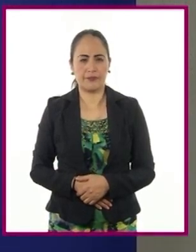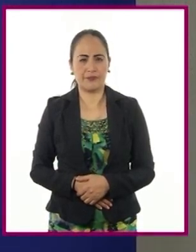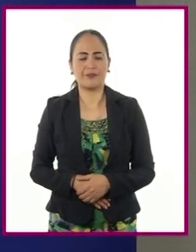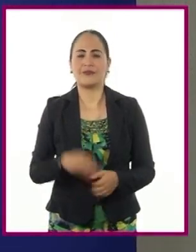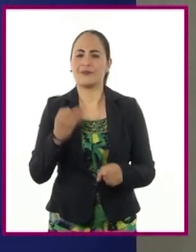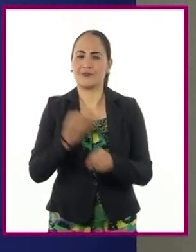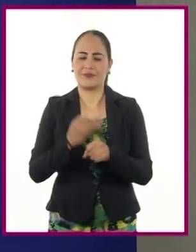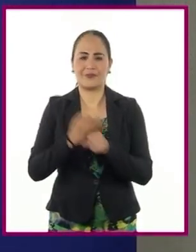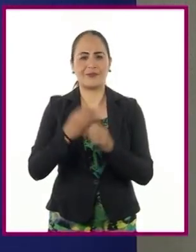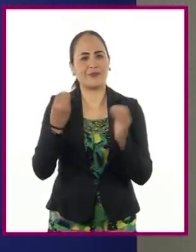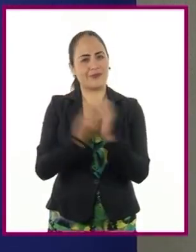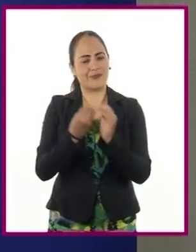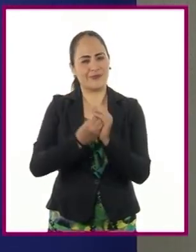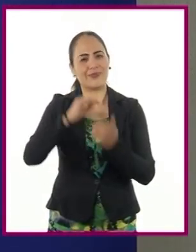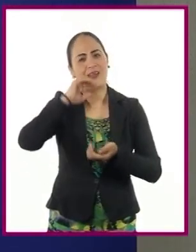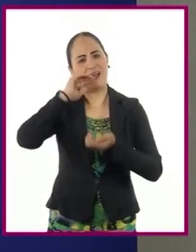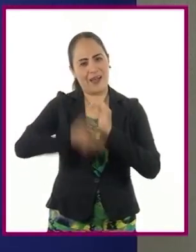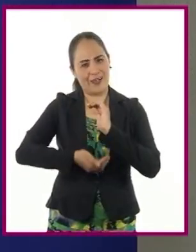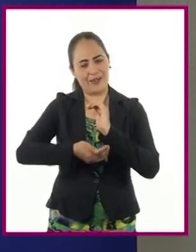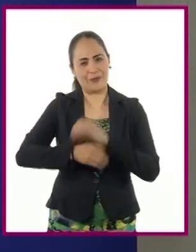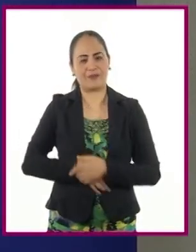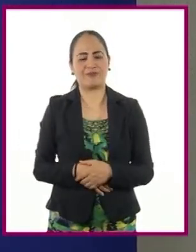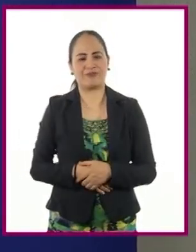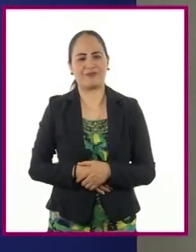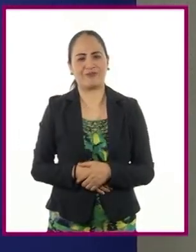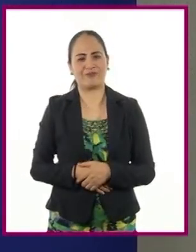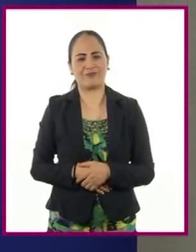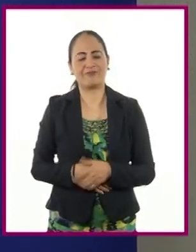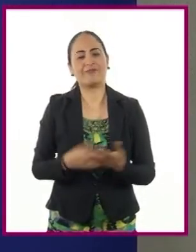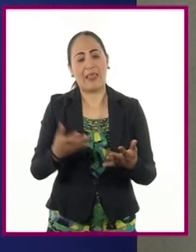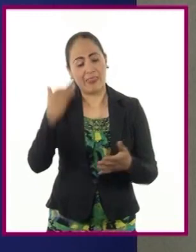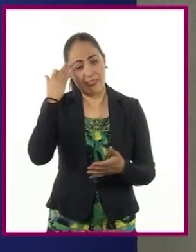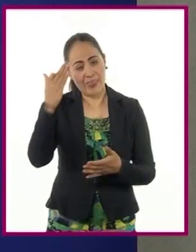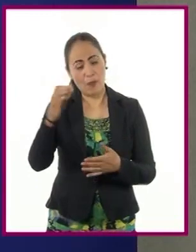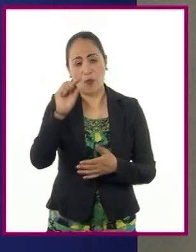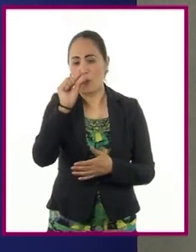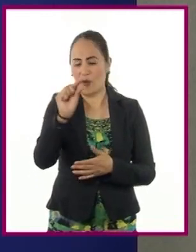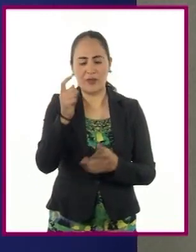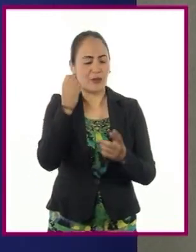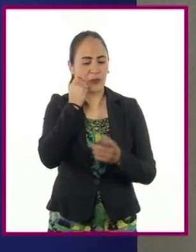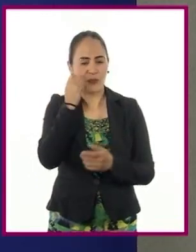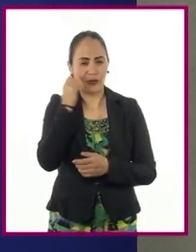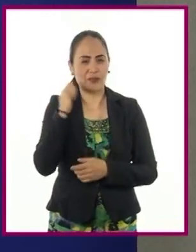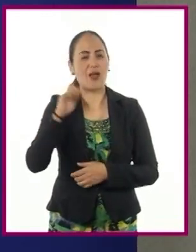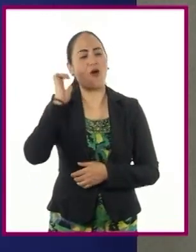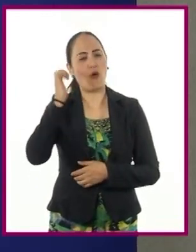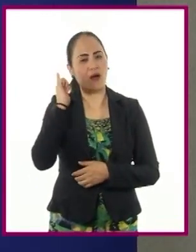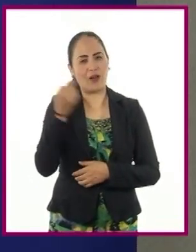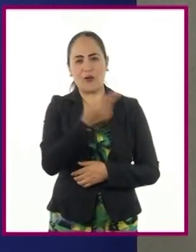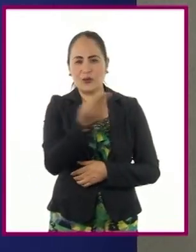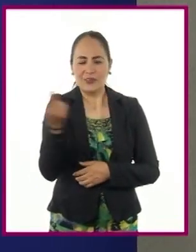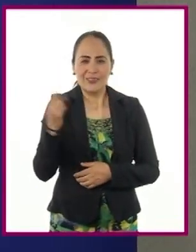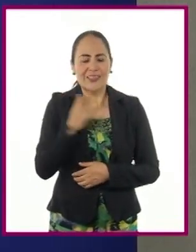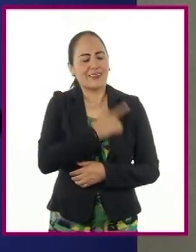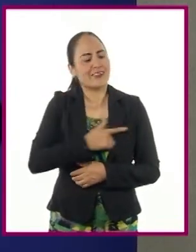Hemos llegado al final de esta sesión. Aunque haya sido poco el tiempo, deseamos que se hayan divertido